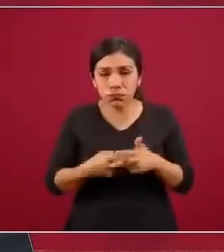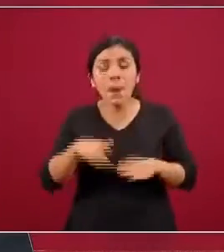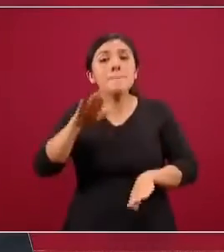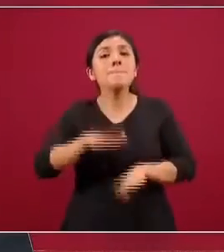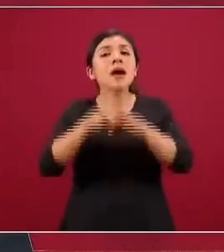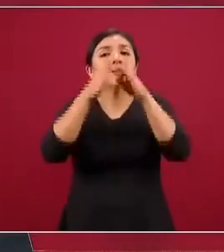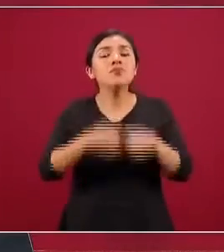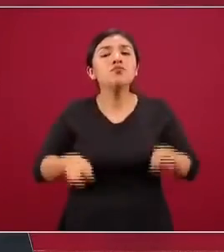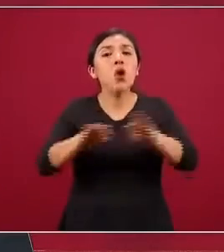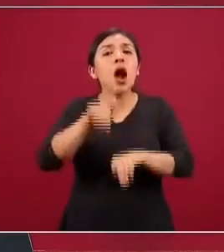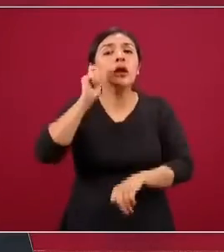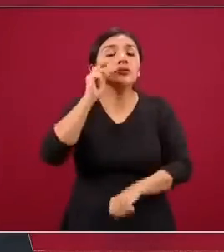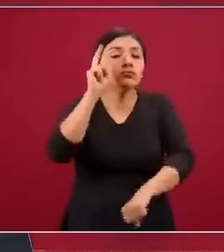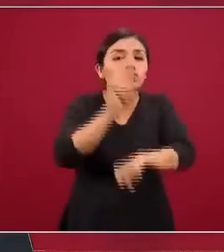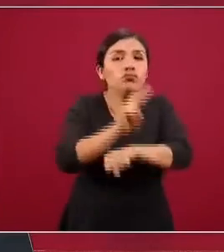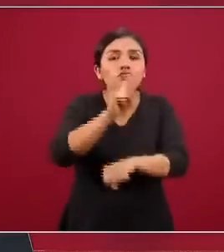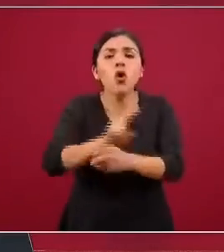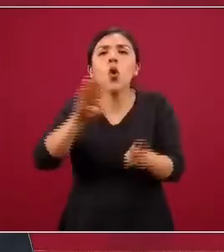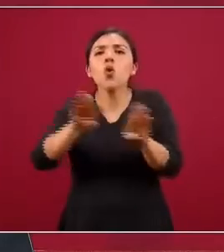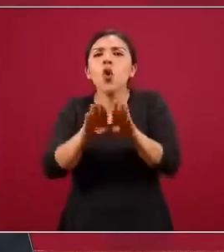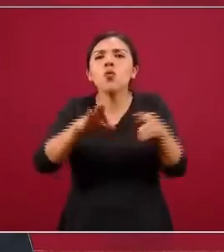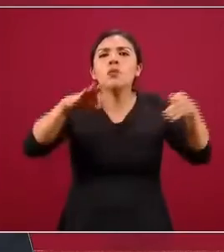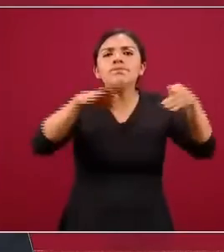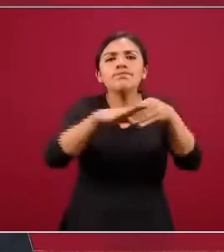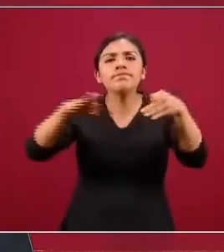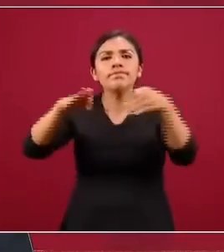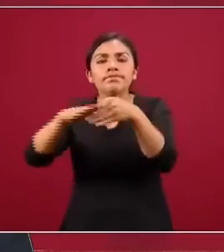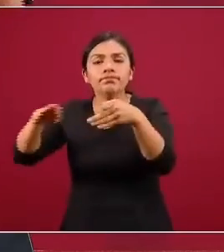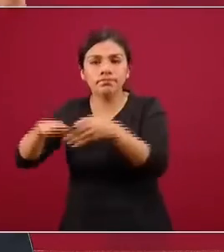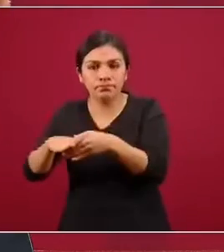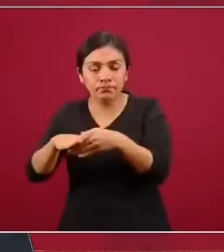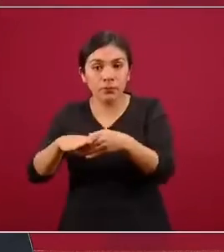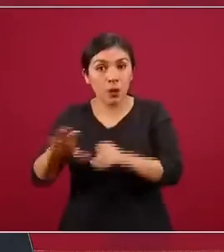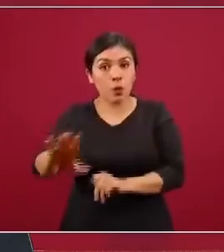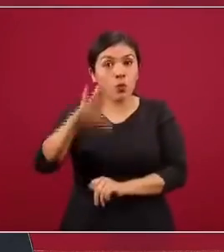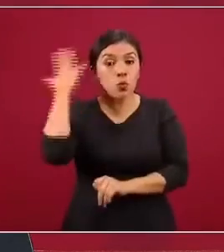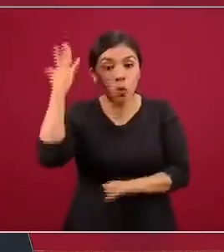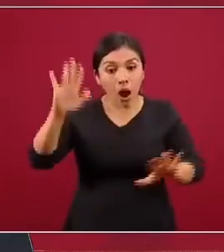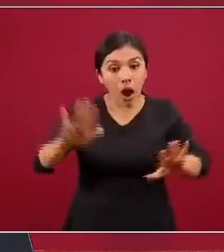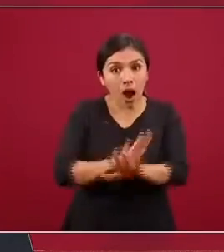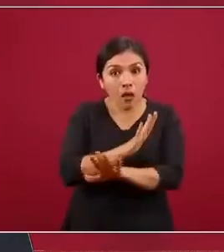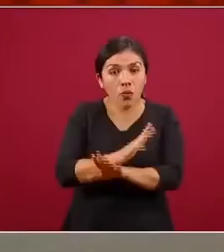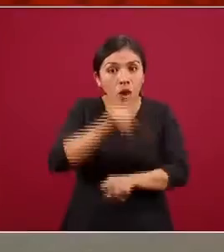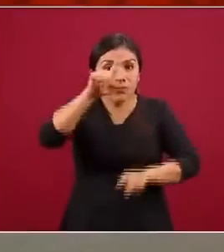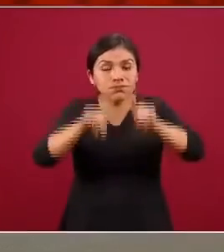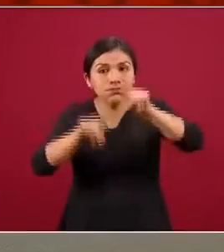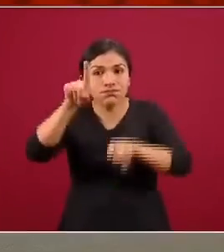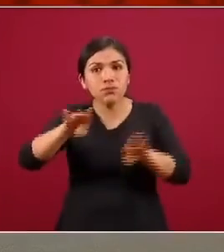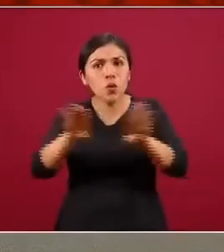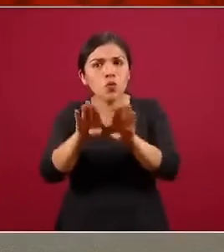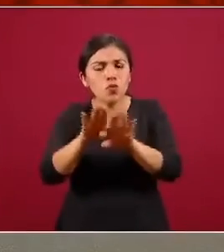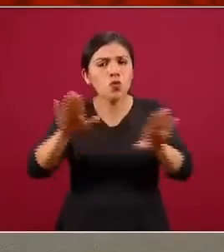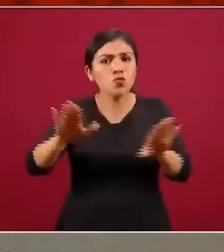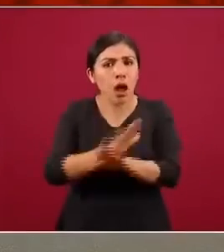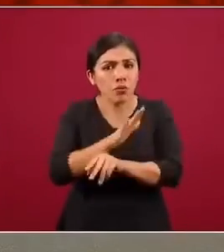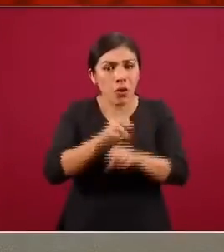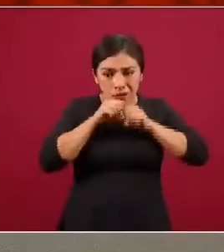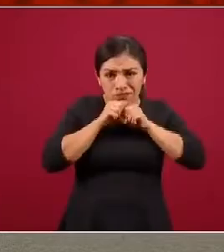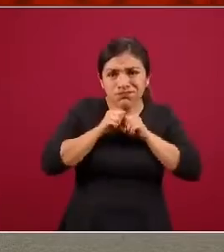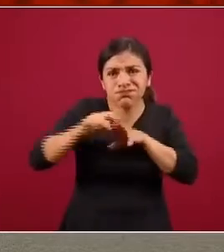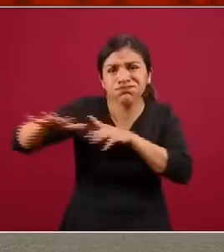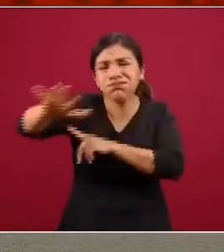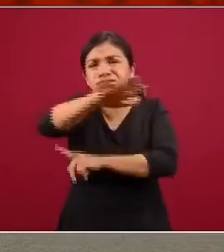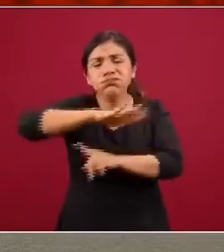reconocimiento de los patrones de ocurrencia, es decir, la velocidad de cambio o la tasa de cambio, la